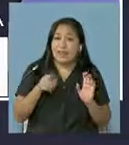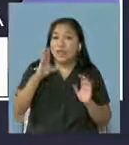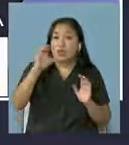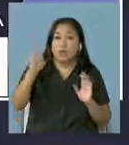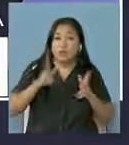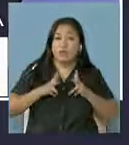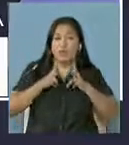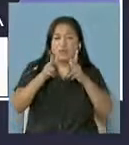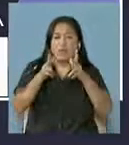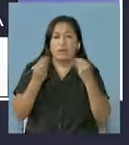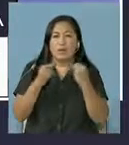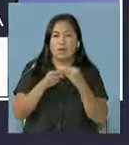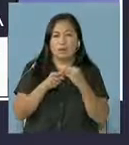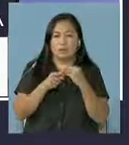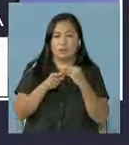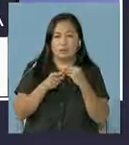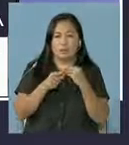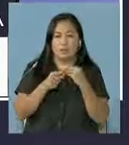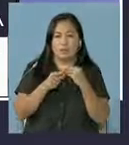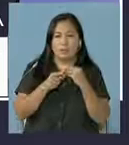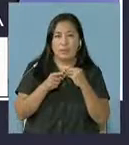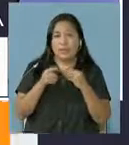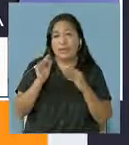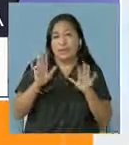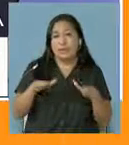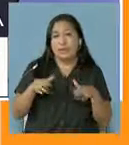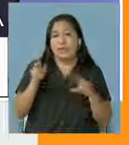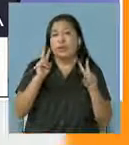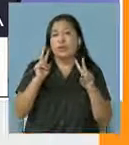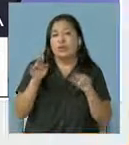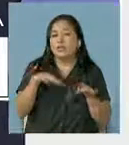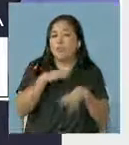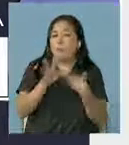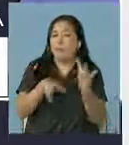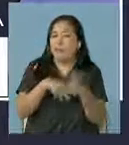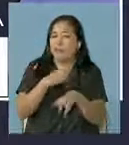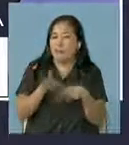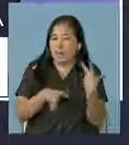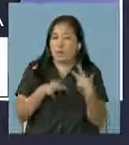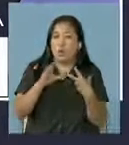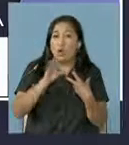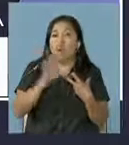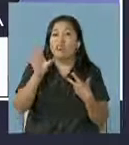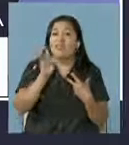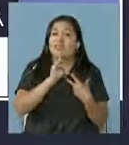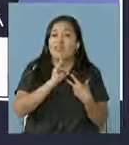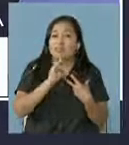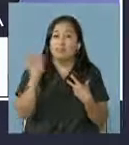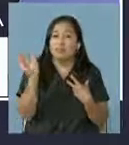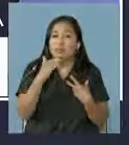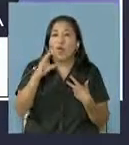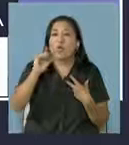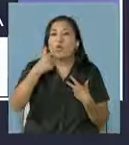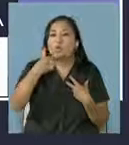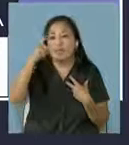club e y est todo un poco desprolijo por lo menos osela llegó dos o tres semanas antes